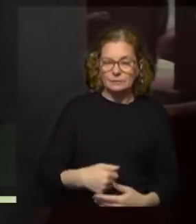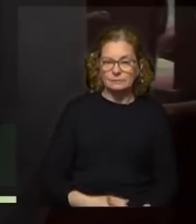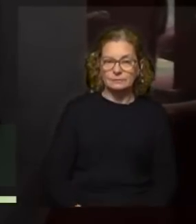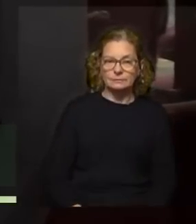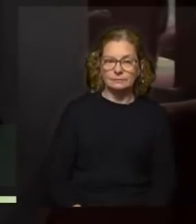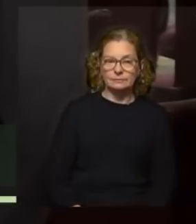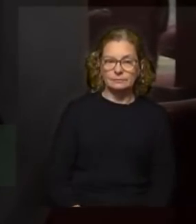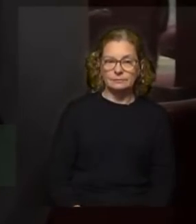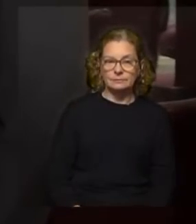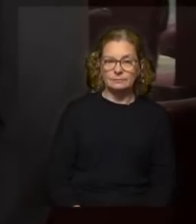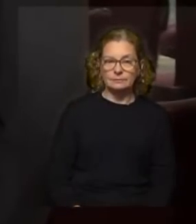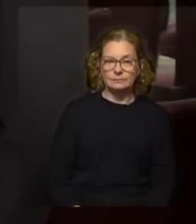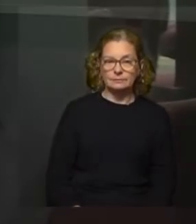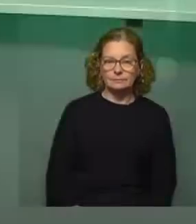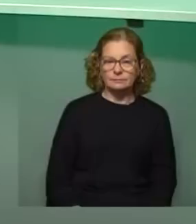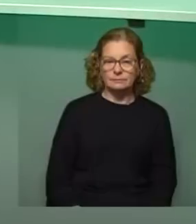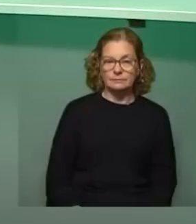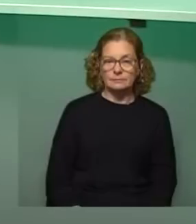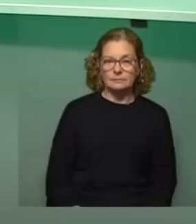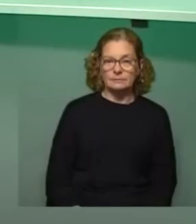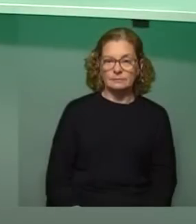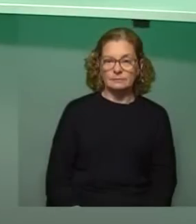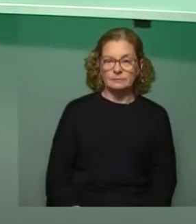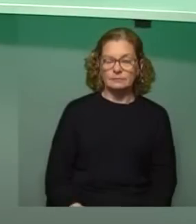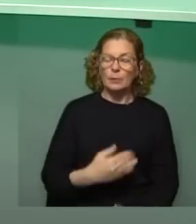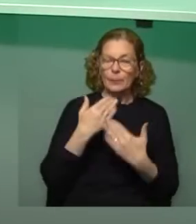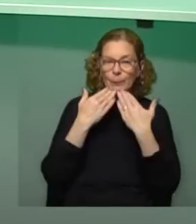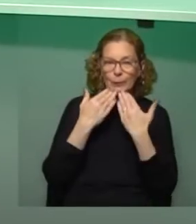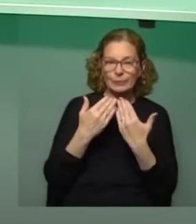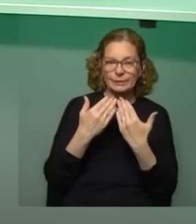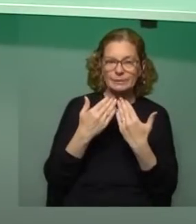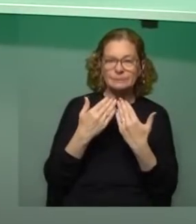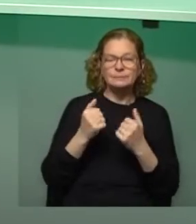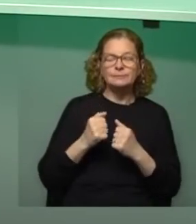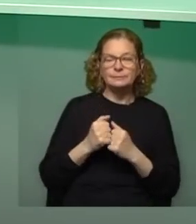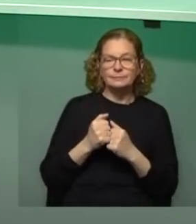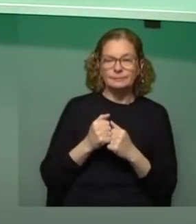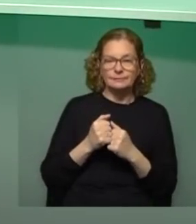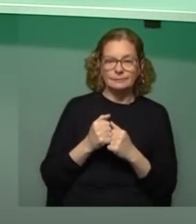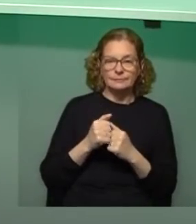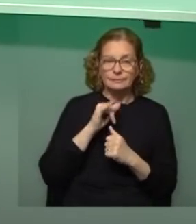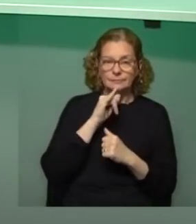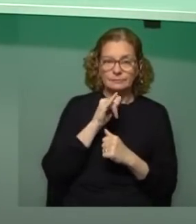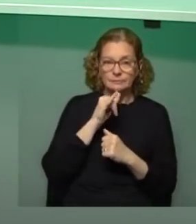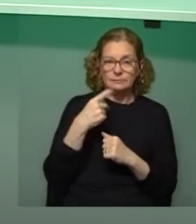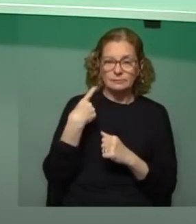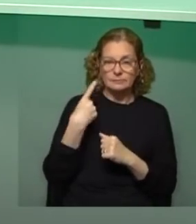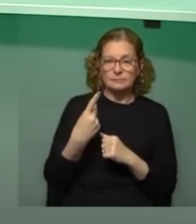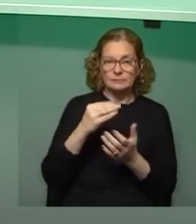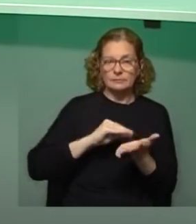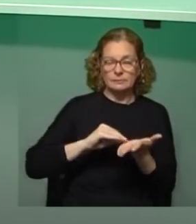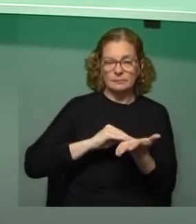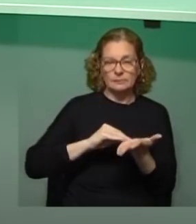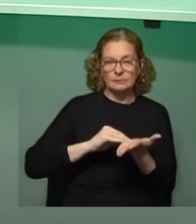y Nati cuando quieran bien muchas gracias Diego y les contamos que el director de la oficina